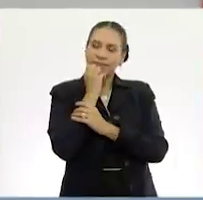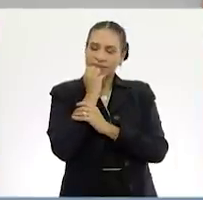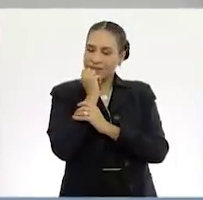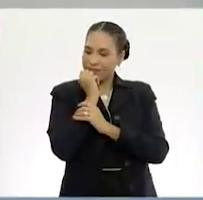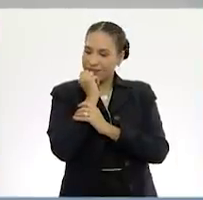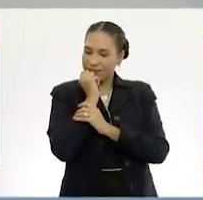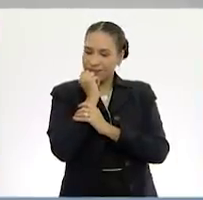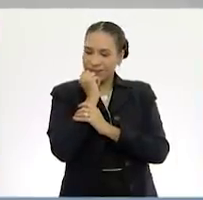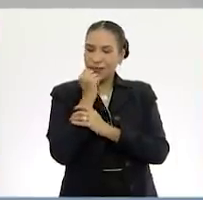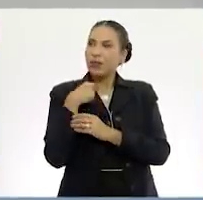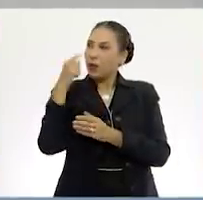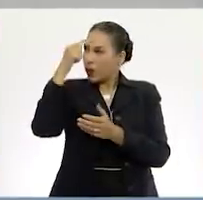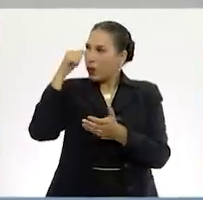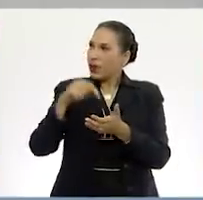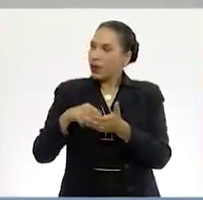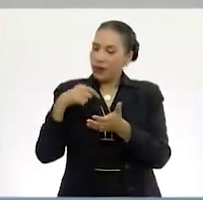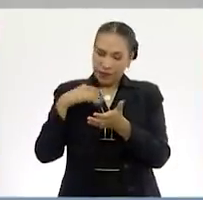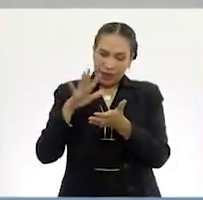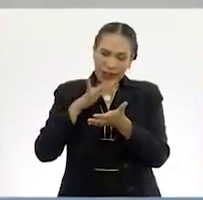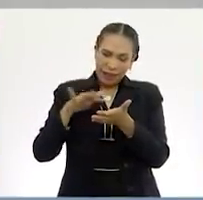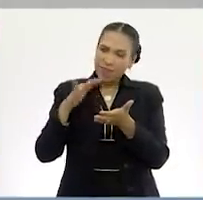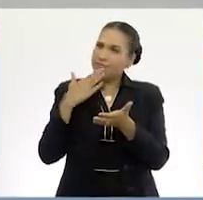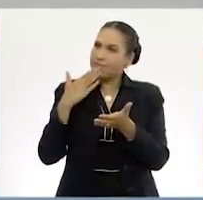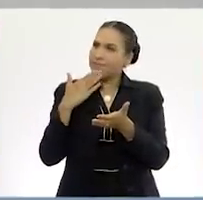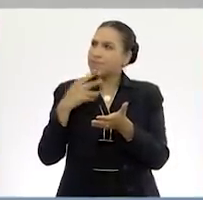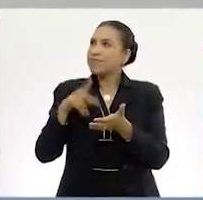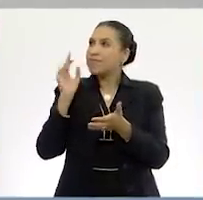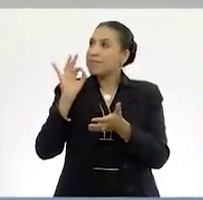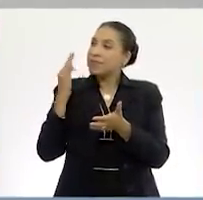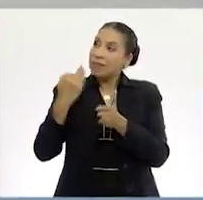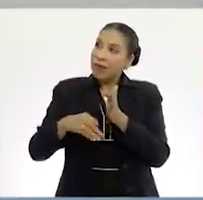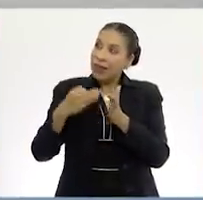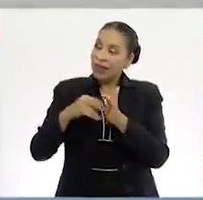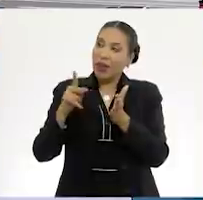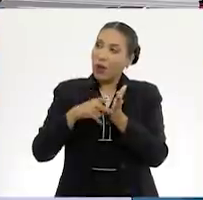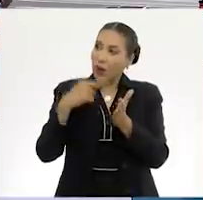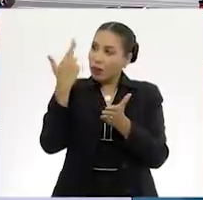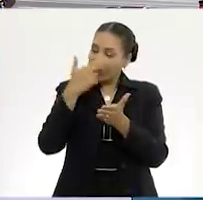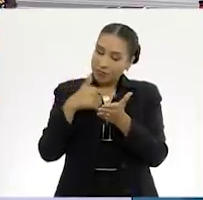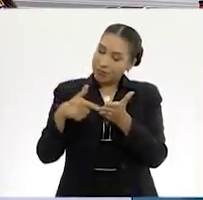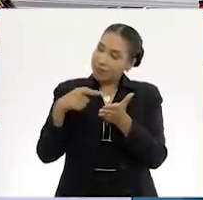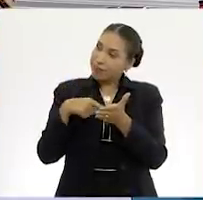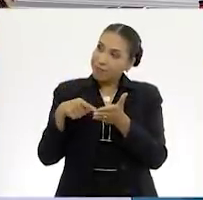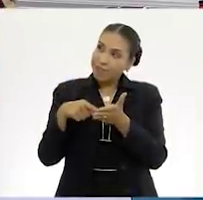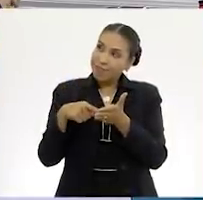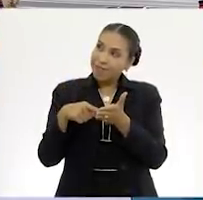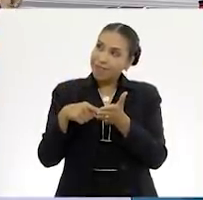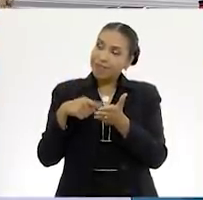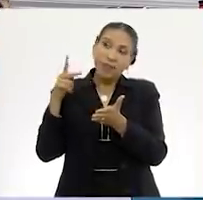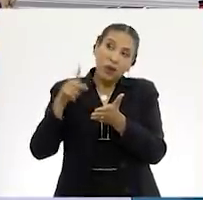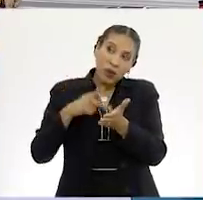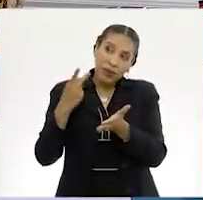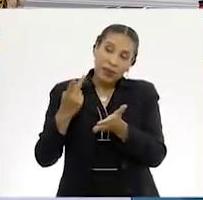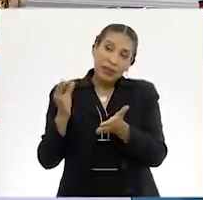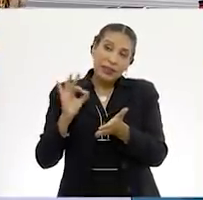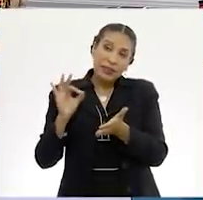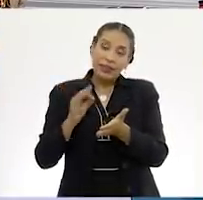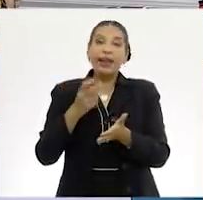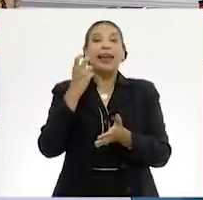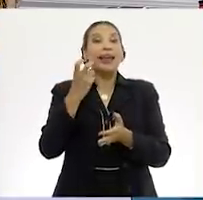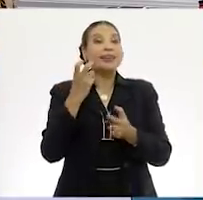Pues yo creo que lo revisé, pero bueno, si me falta lo revisaré otra ocasión. Esa